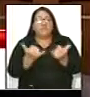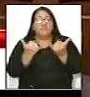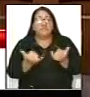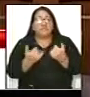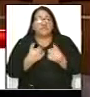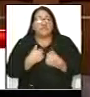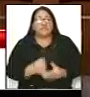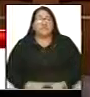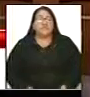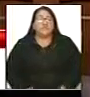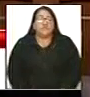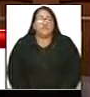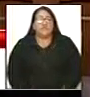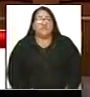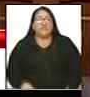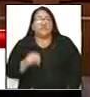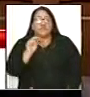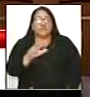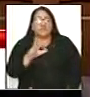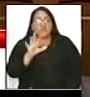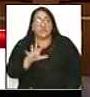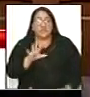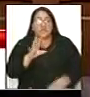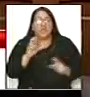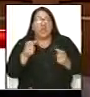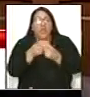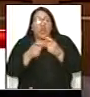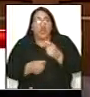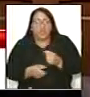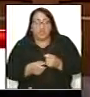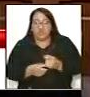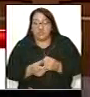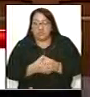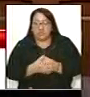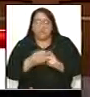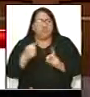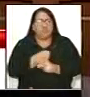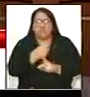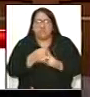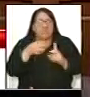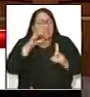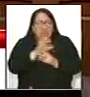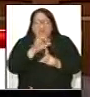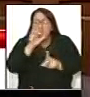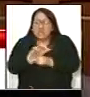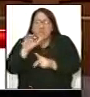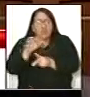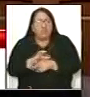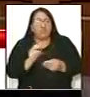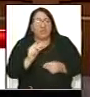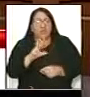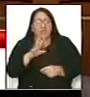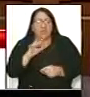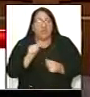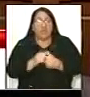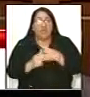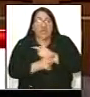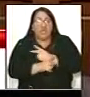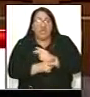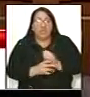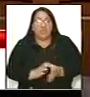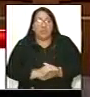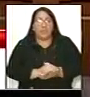tengamos 35 diputados amedrentados y con la